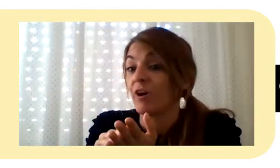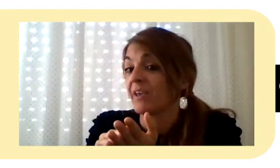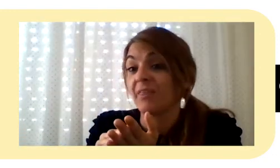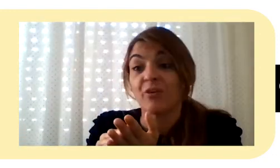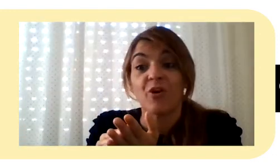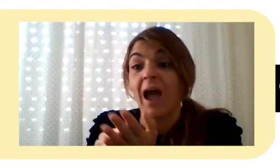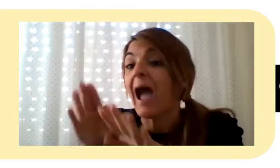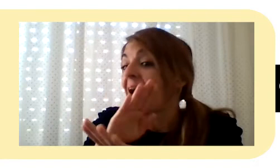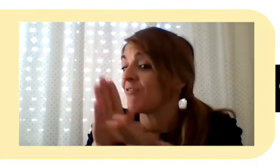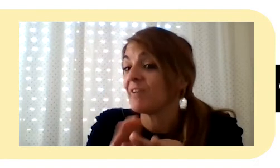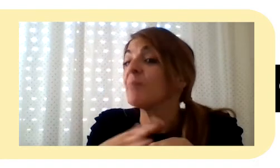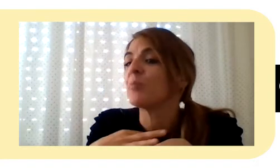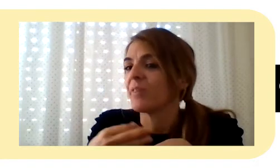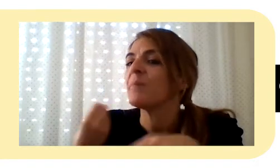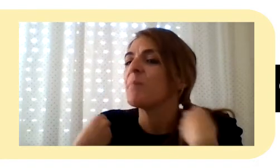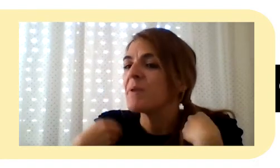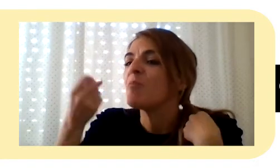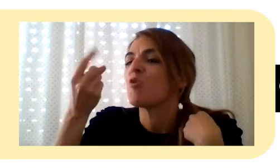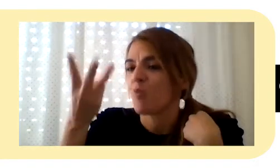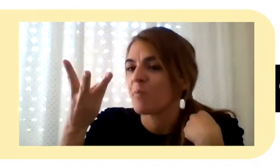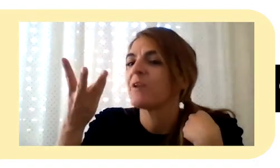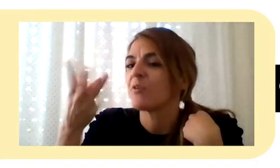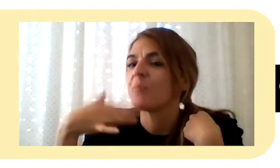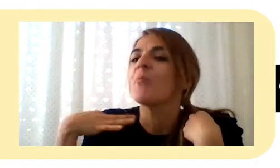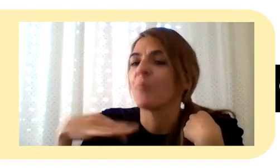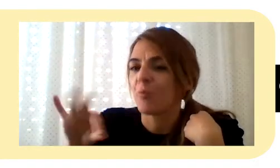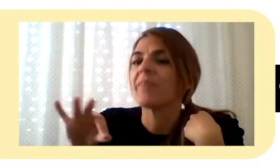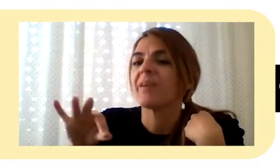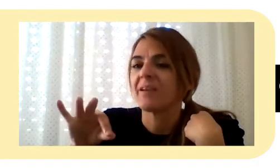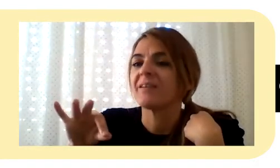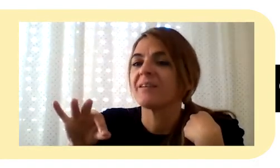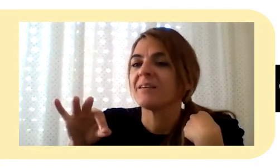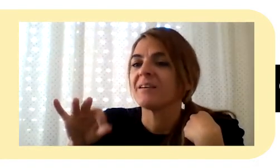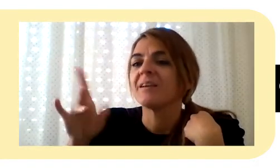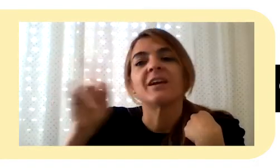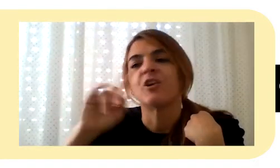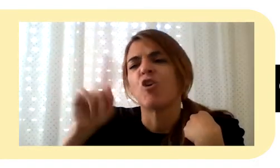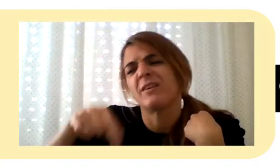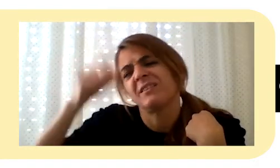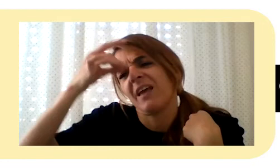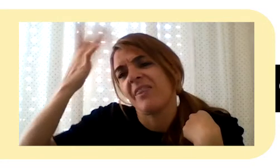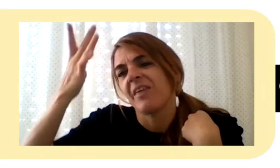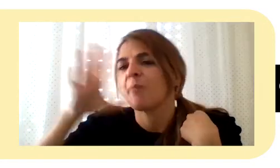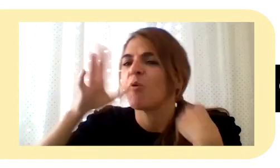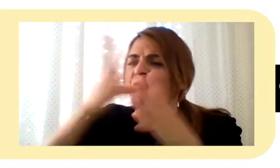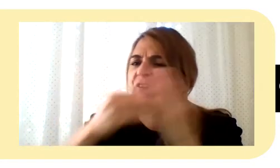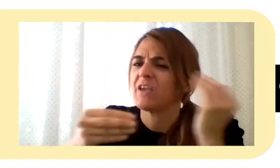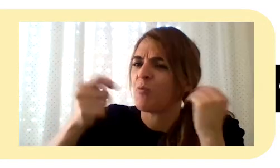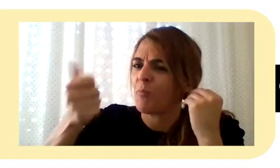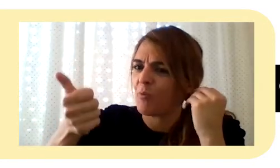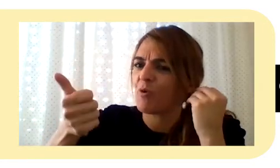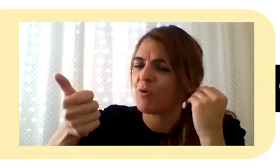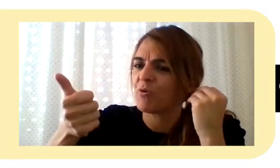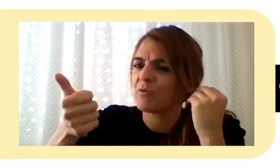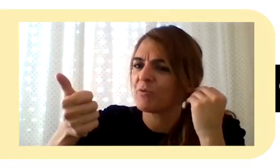el fondo a lo mejor hay igual número de hombres que mujeres que mueren y no es esta idea que yo creo que es un poco errónea debido a lo que os he comentado, el